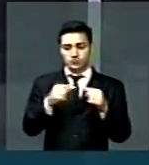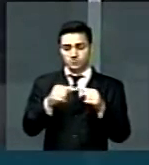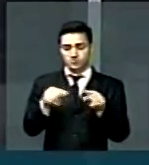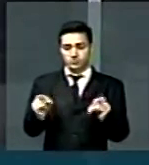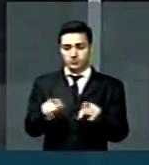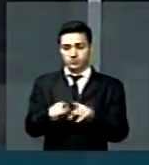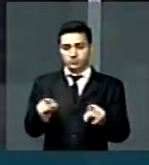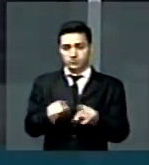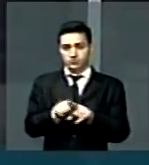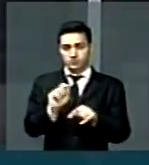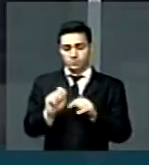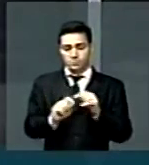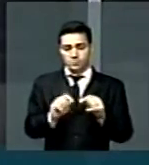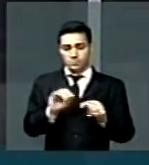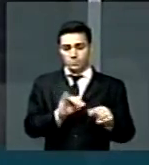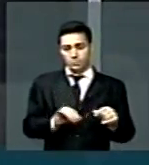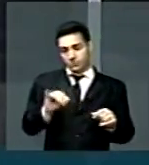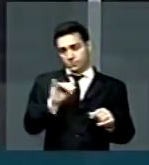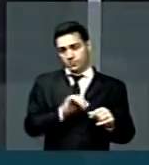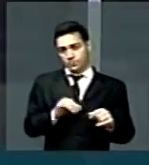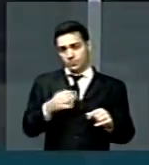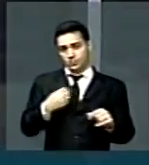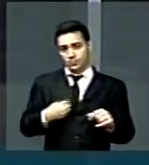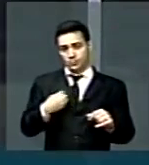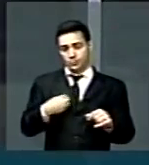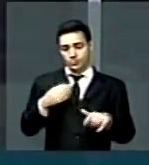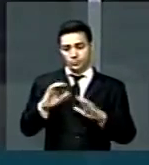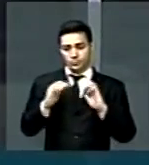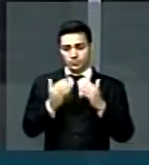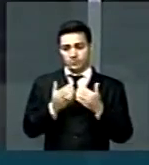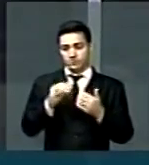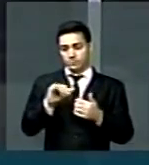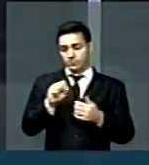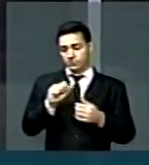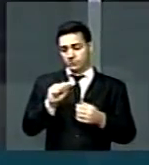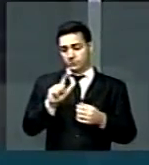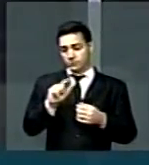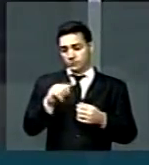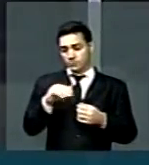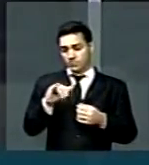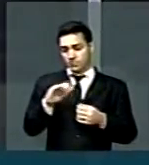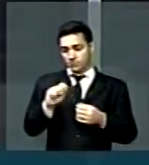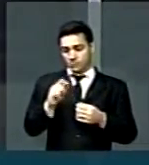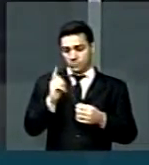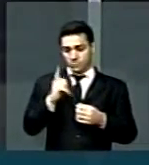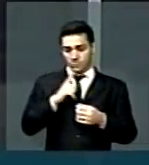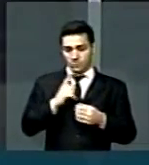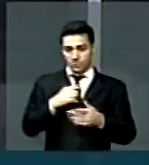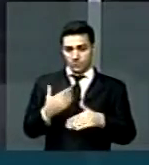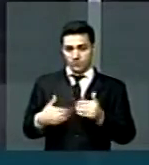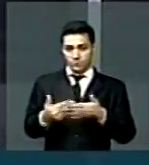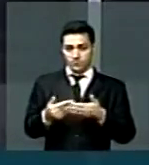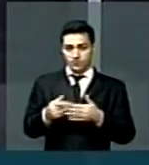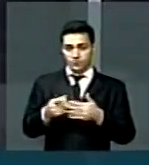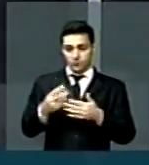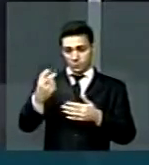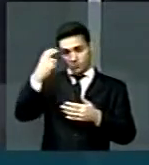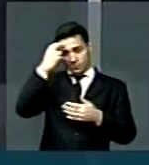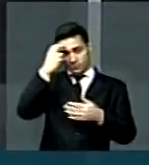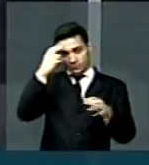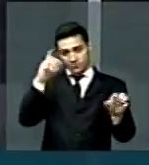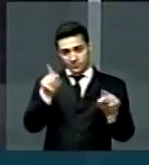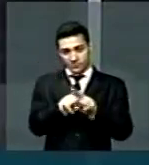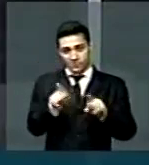presencia importante y activa de la comunidad islámica en la construcción tanto del tecido cultural como